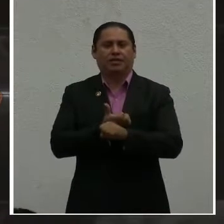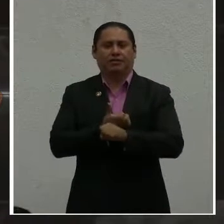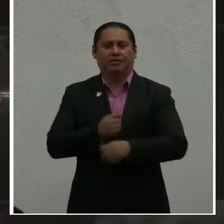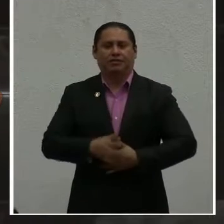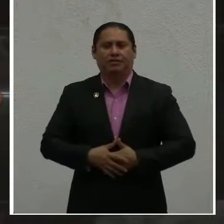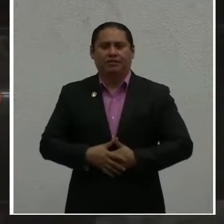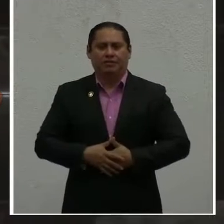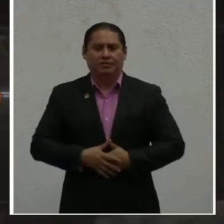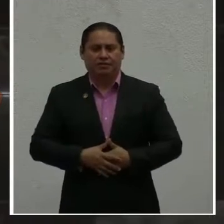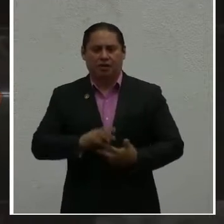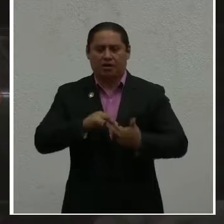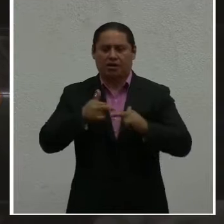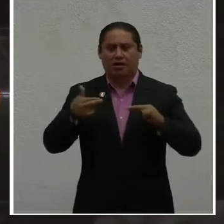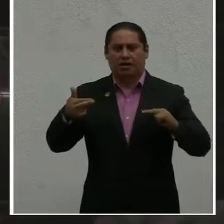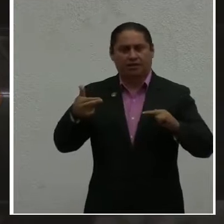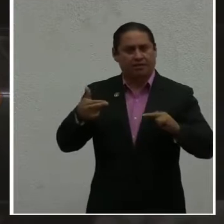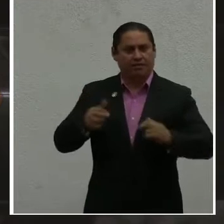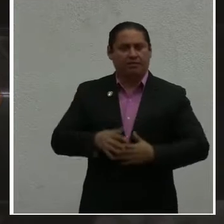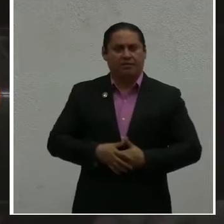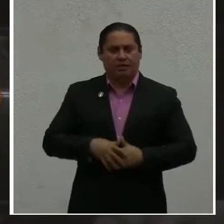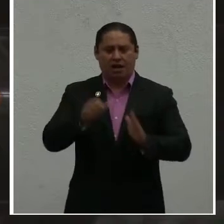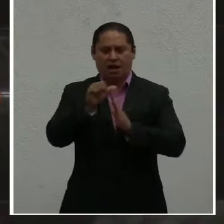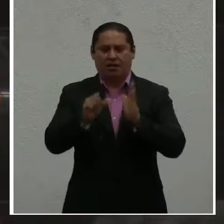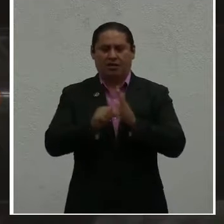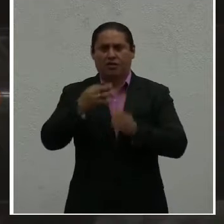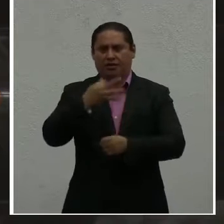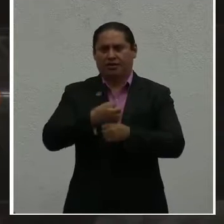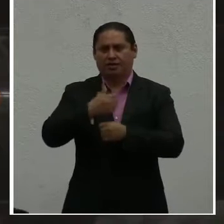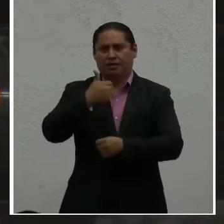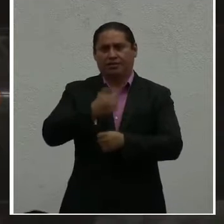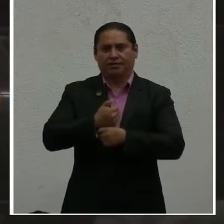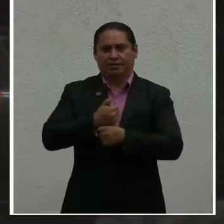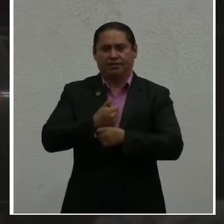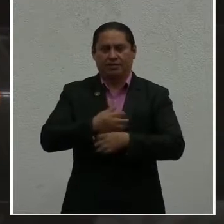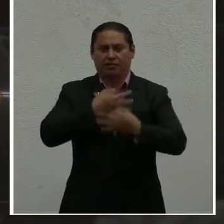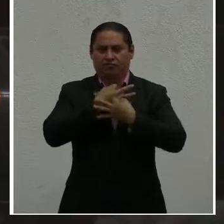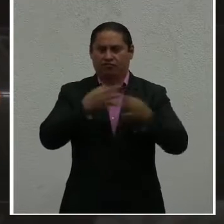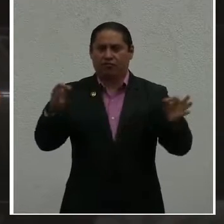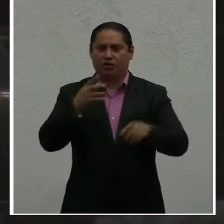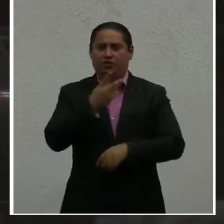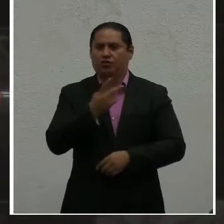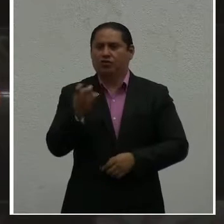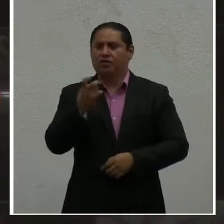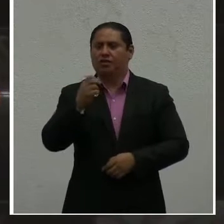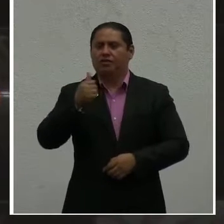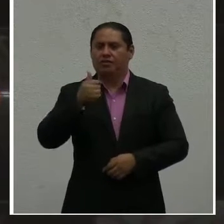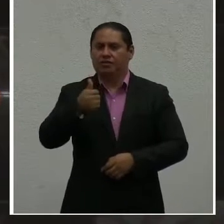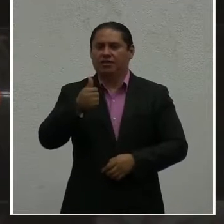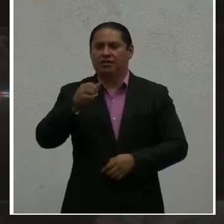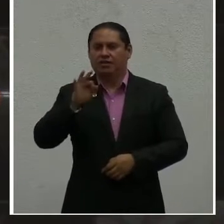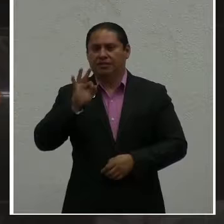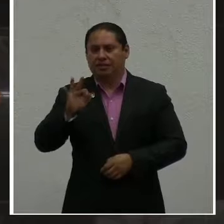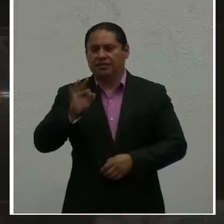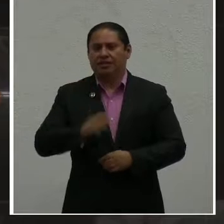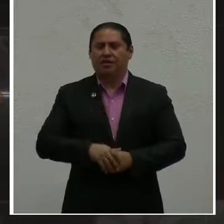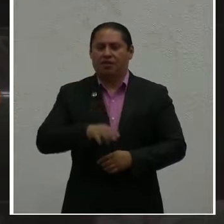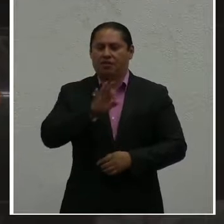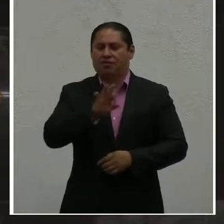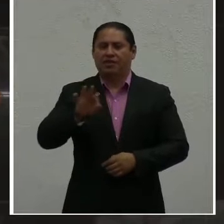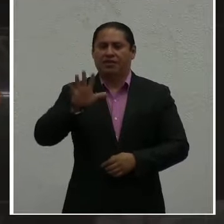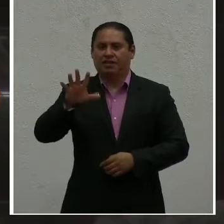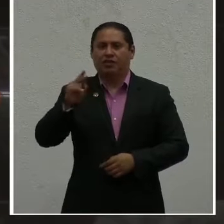Estado, en relación con los artículos 3 y 6 del decreto número 206-3 de fecha 5 de